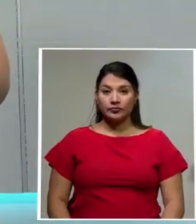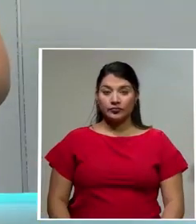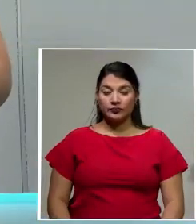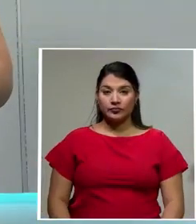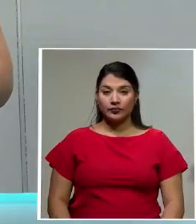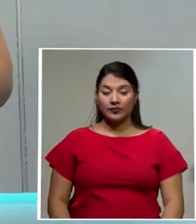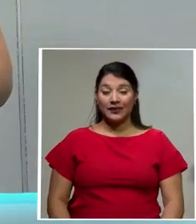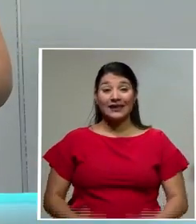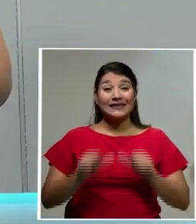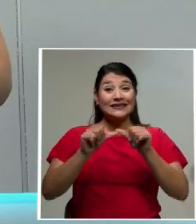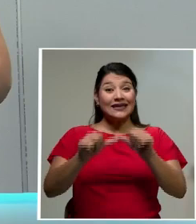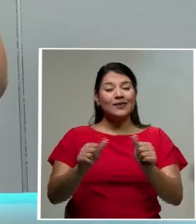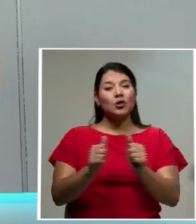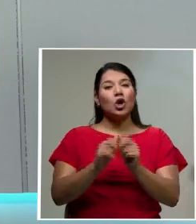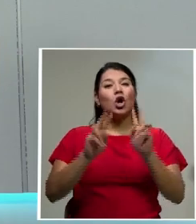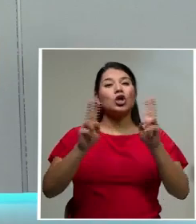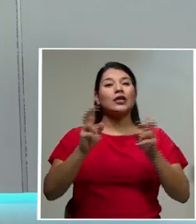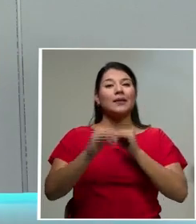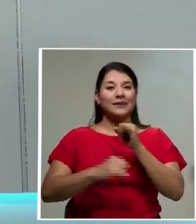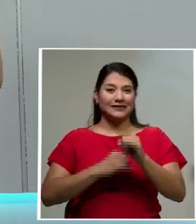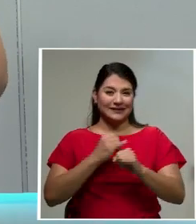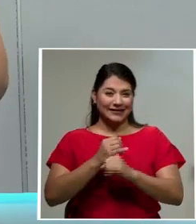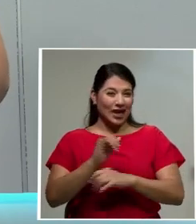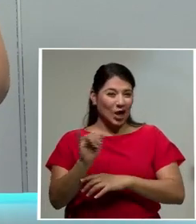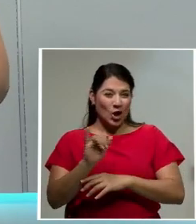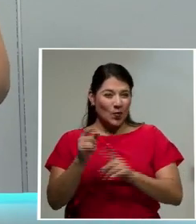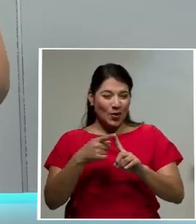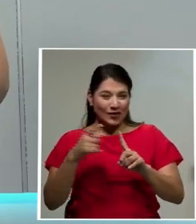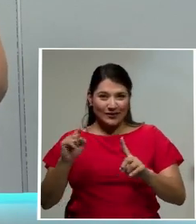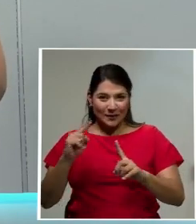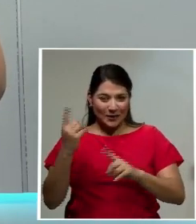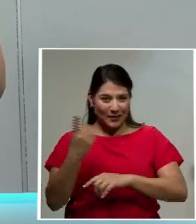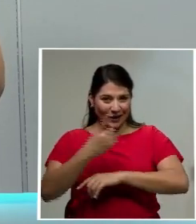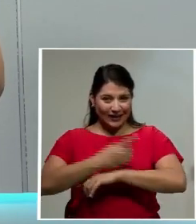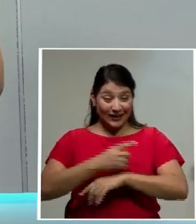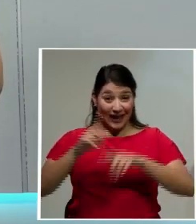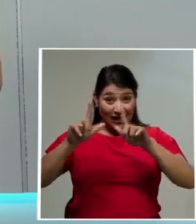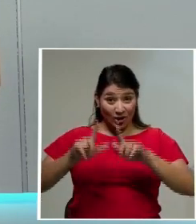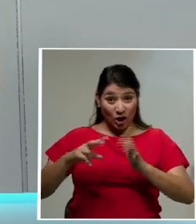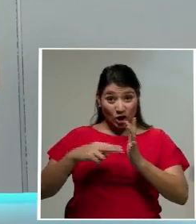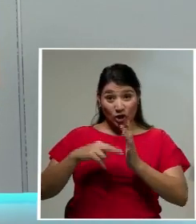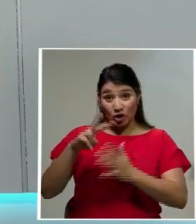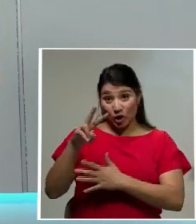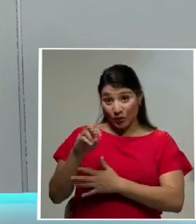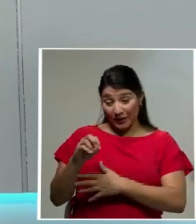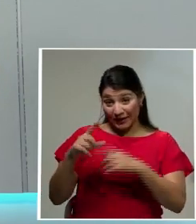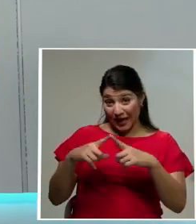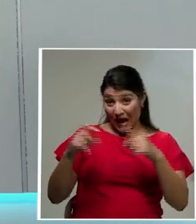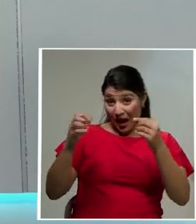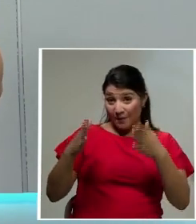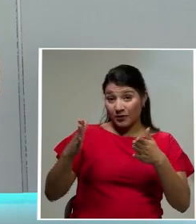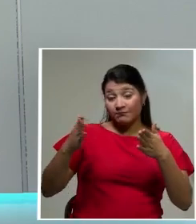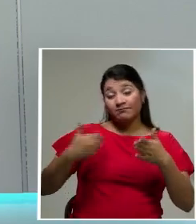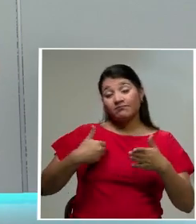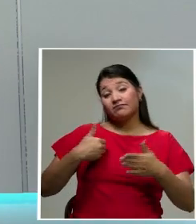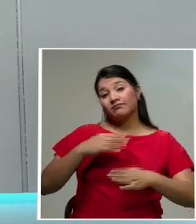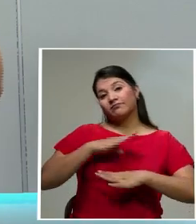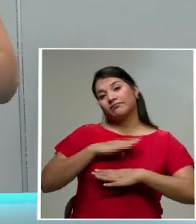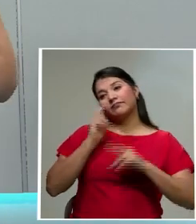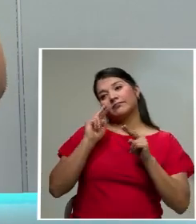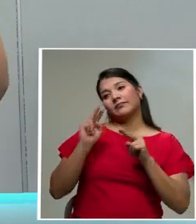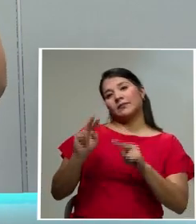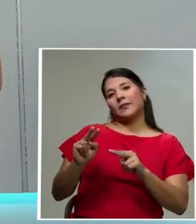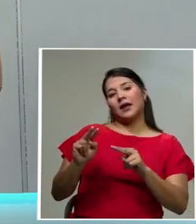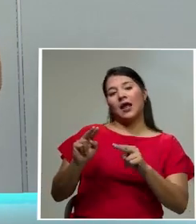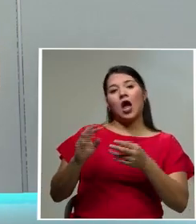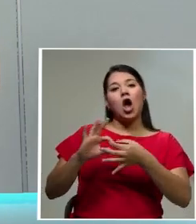Siempre en el campo internacional, como desde el primer día de Tokio 2020, los japoneses tuvieron que conformarse con ver los Juegos Olímpicos desde